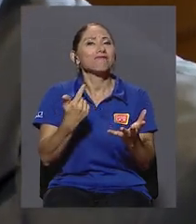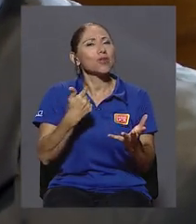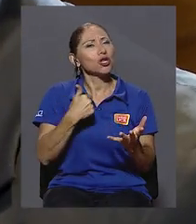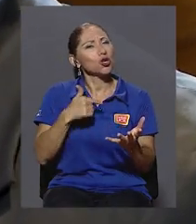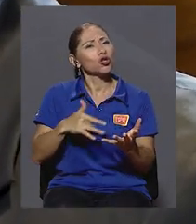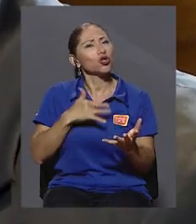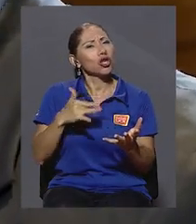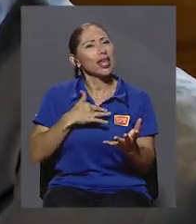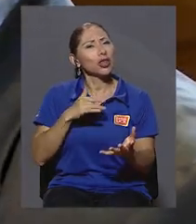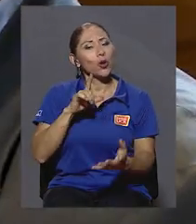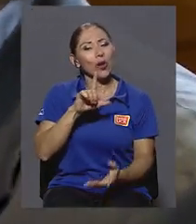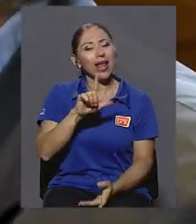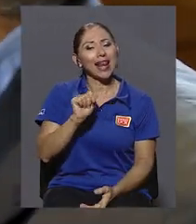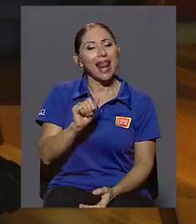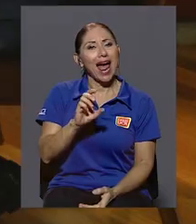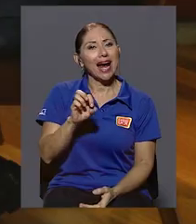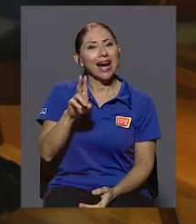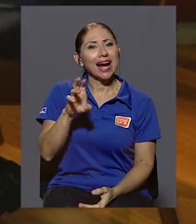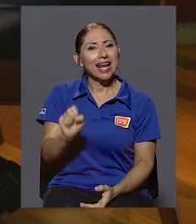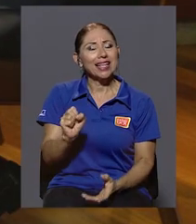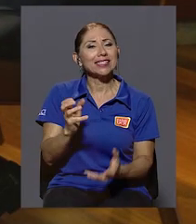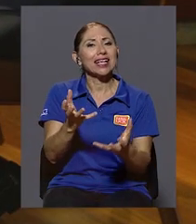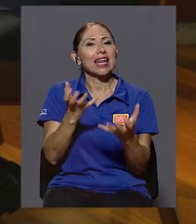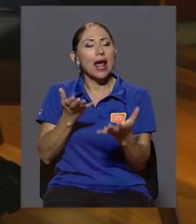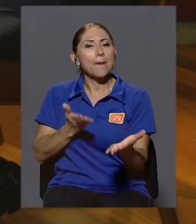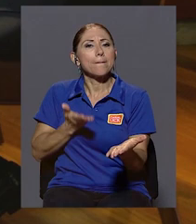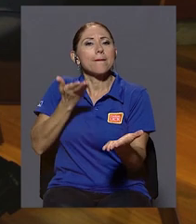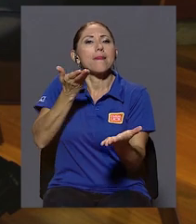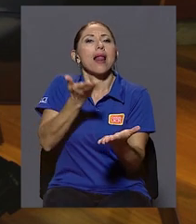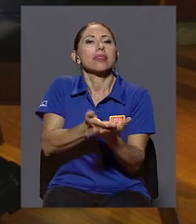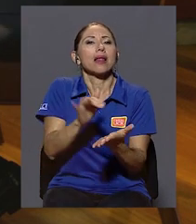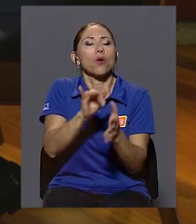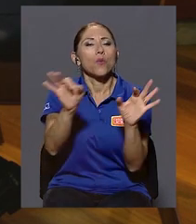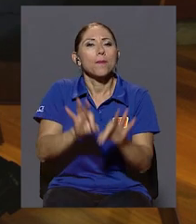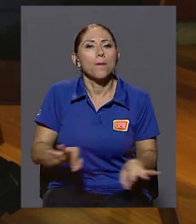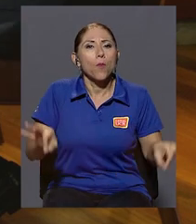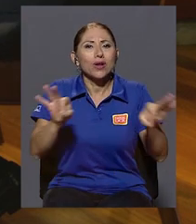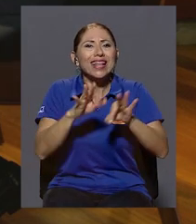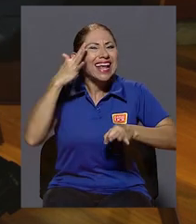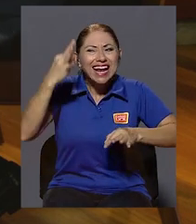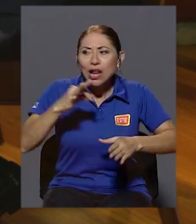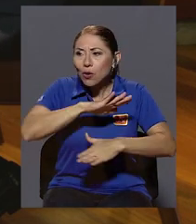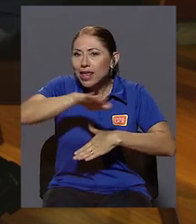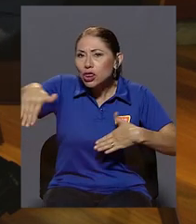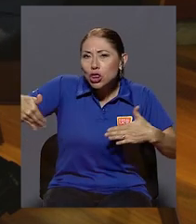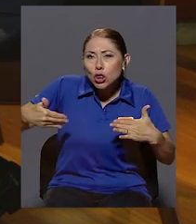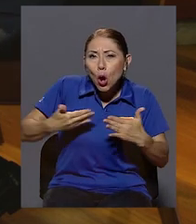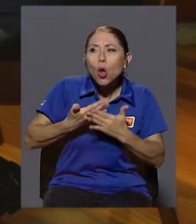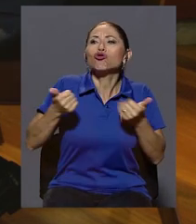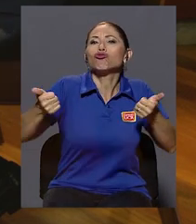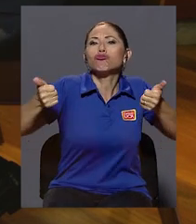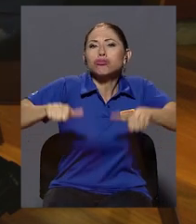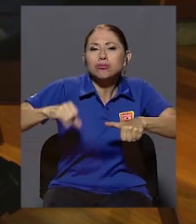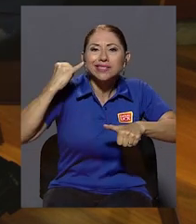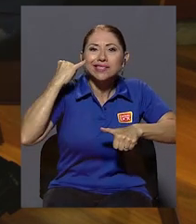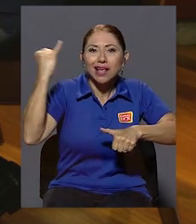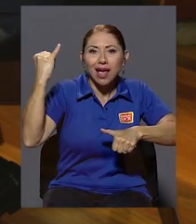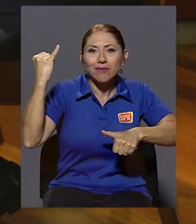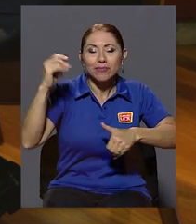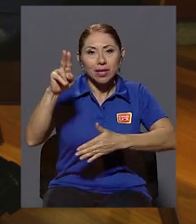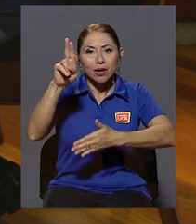aspiracionalmente yo siento que la CRES planteaba como un asunto importante. Todos creo que compartimos esta idea que